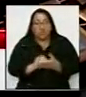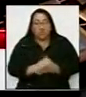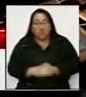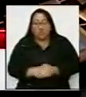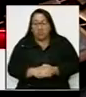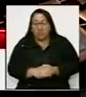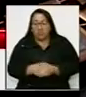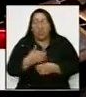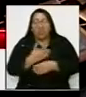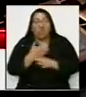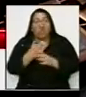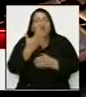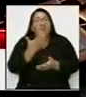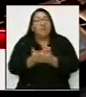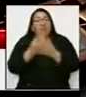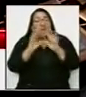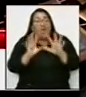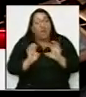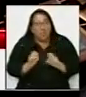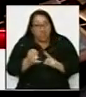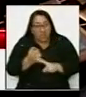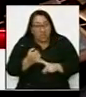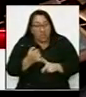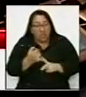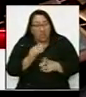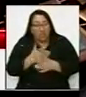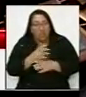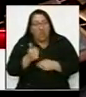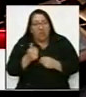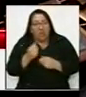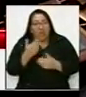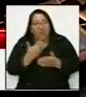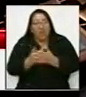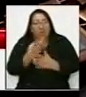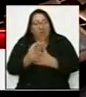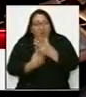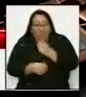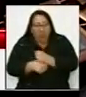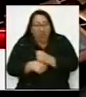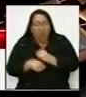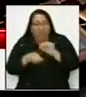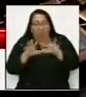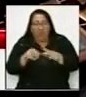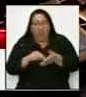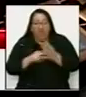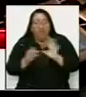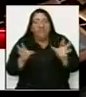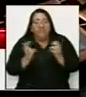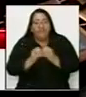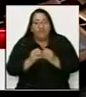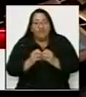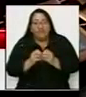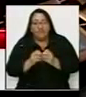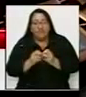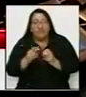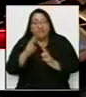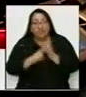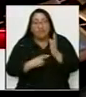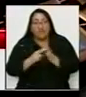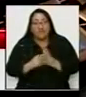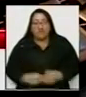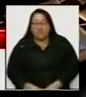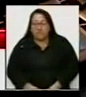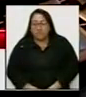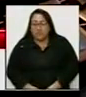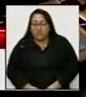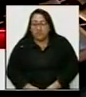los tipos de pruebas, las pruebas de, entre otras, por ejemplo, las pruebas de confianza, las pruebas escritas, y que se diga que la Junta las reglamentará, de